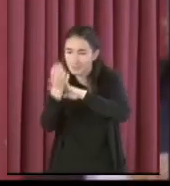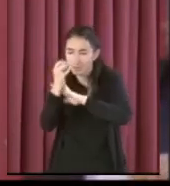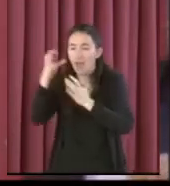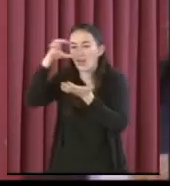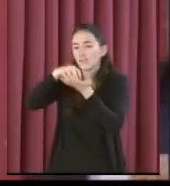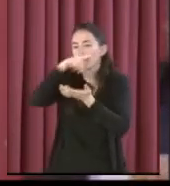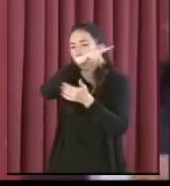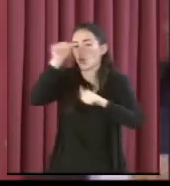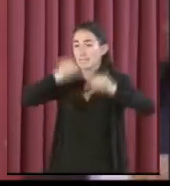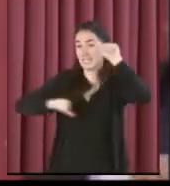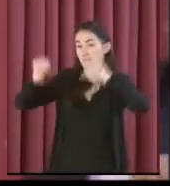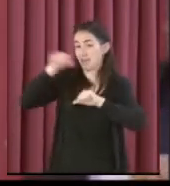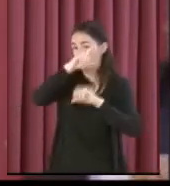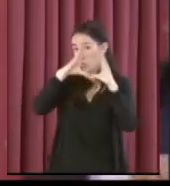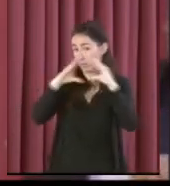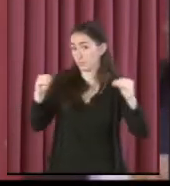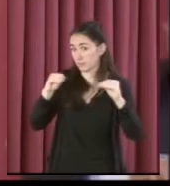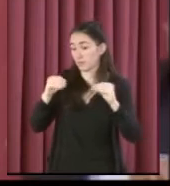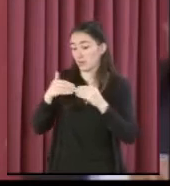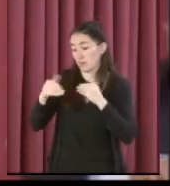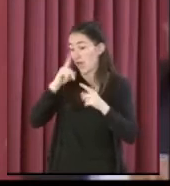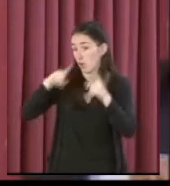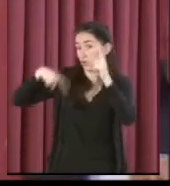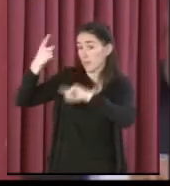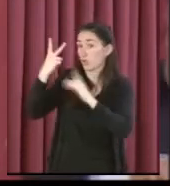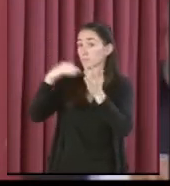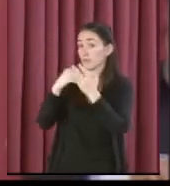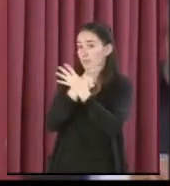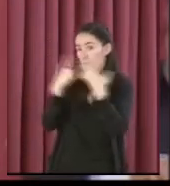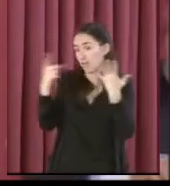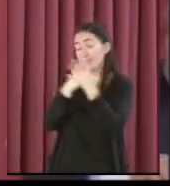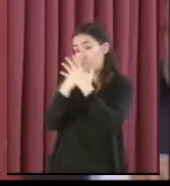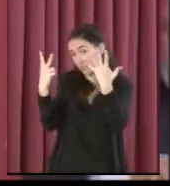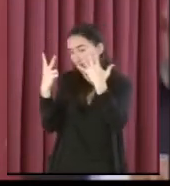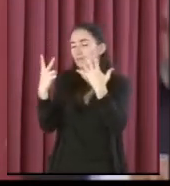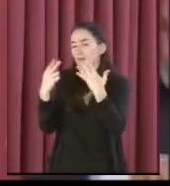realidad el primer semestre del 2017.